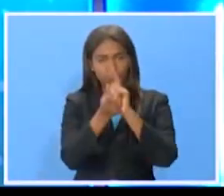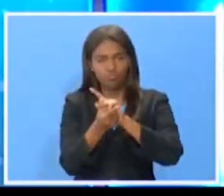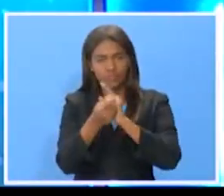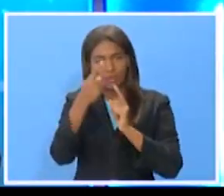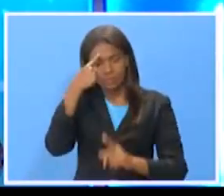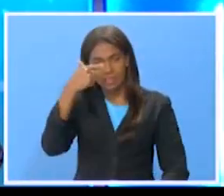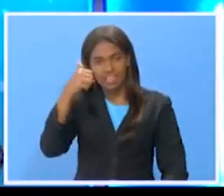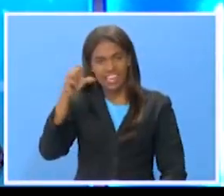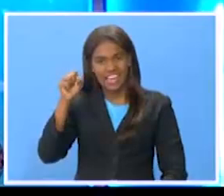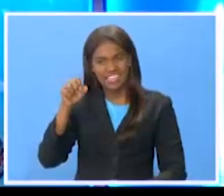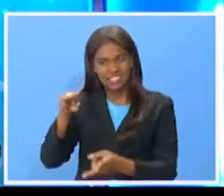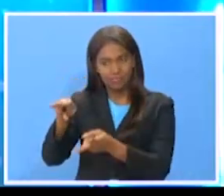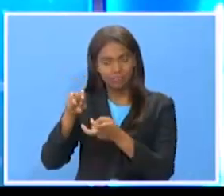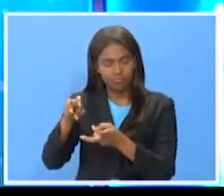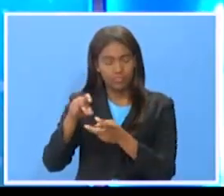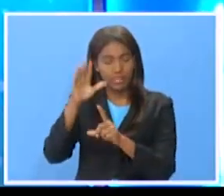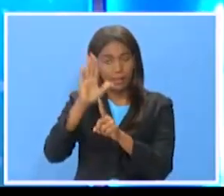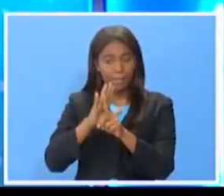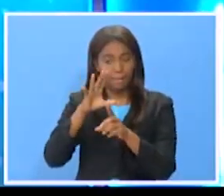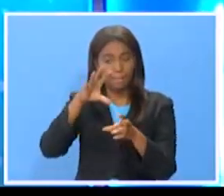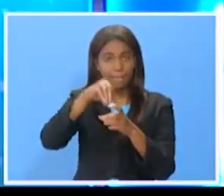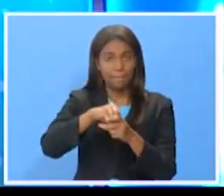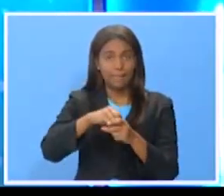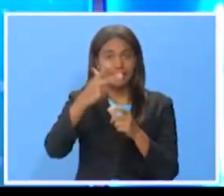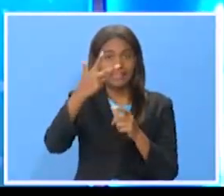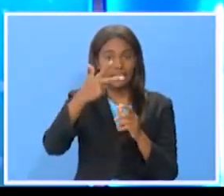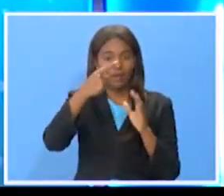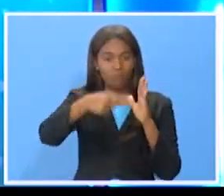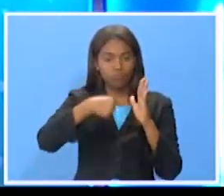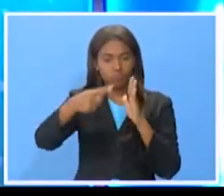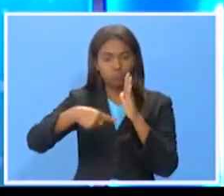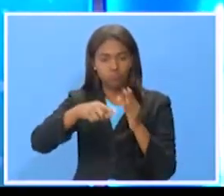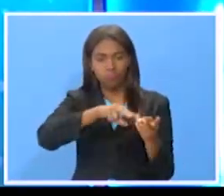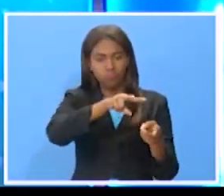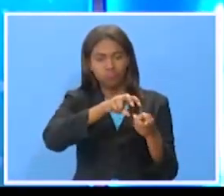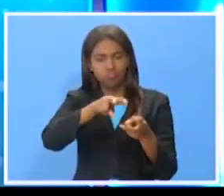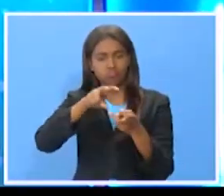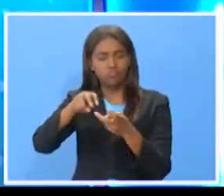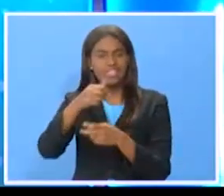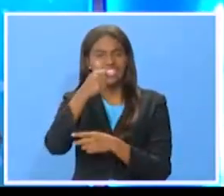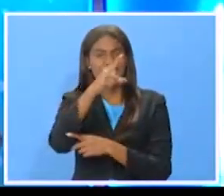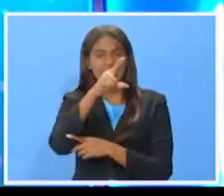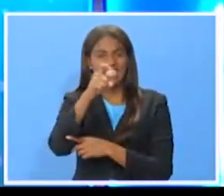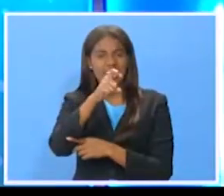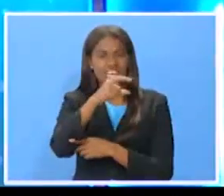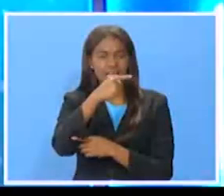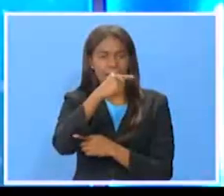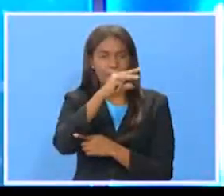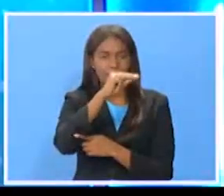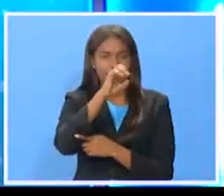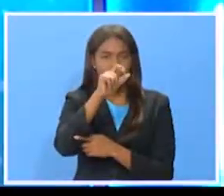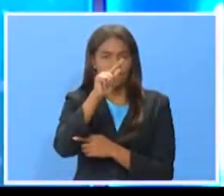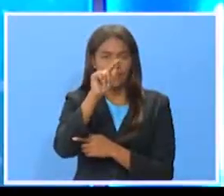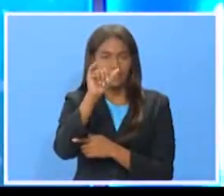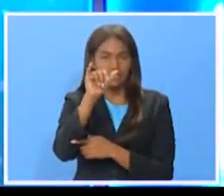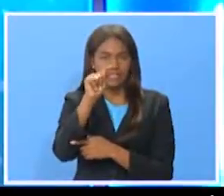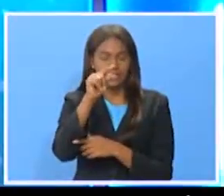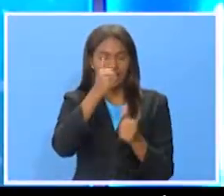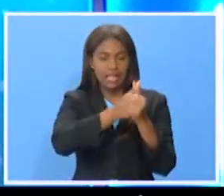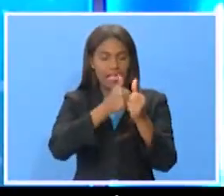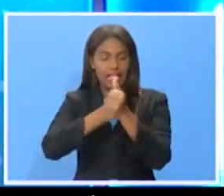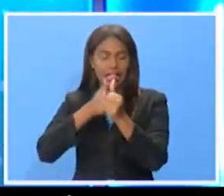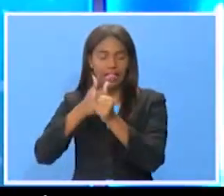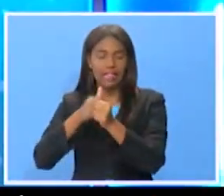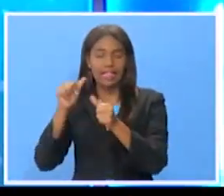propiedad de una planta pues compuesta por tres turbinas de potencia de 100 megavatios cada una y que operan con gas natural, así como